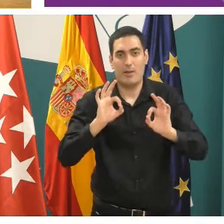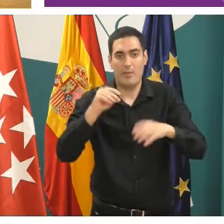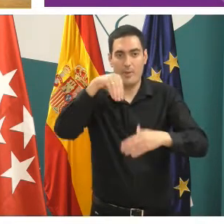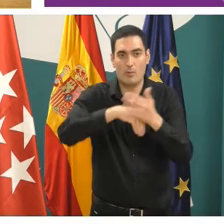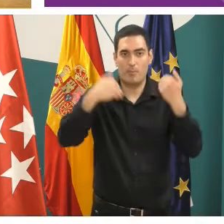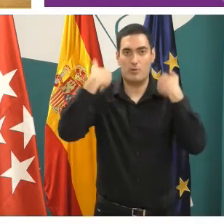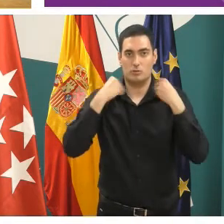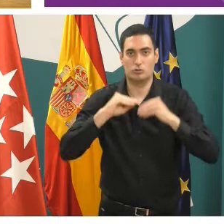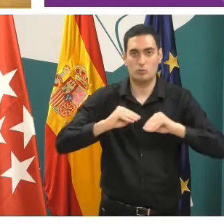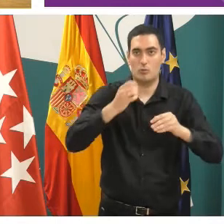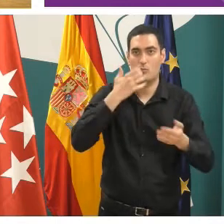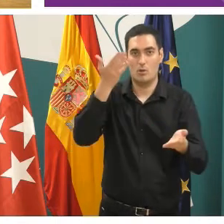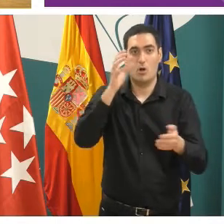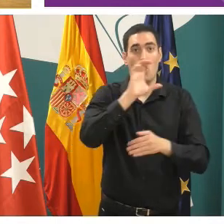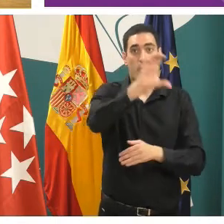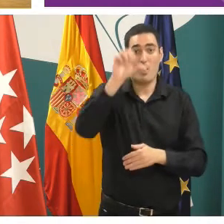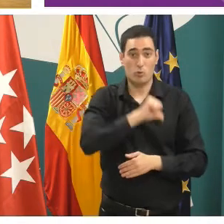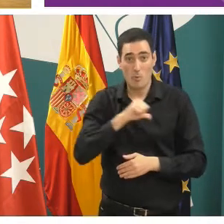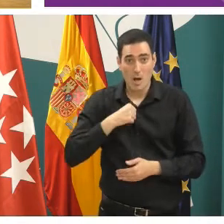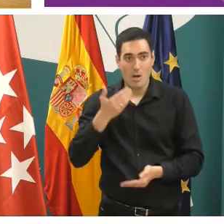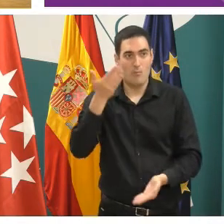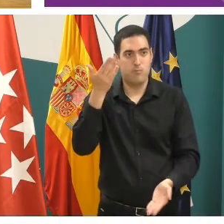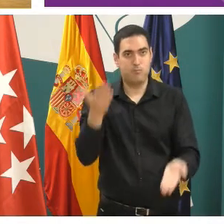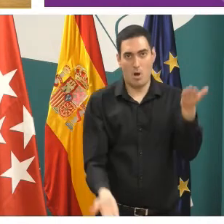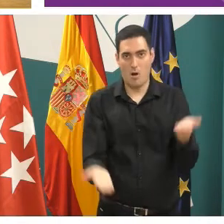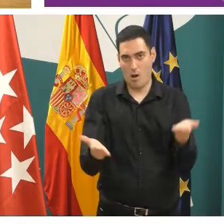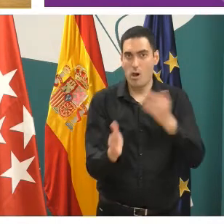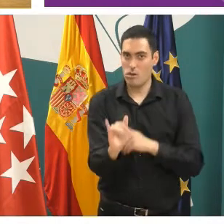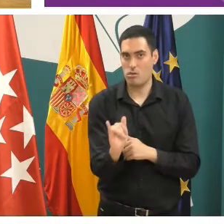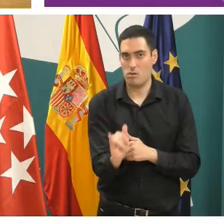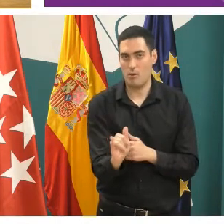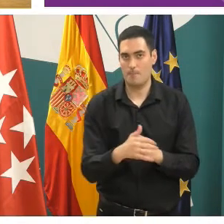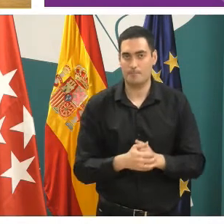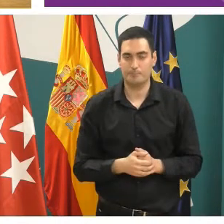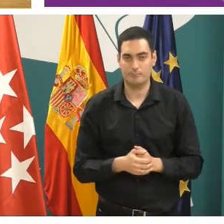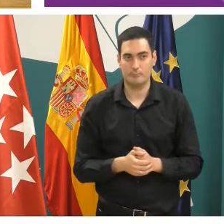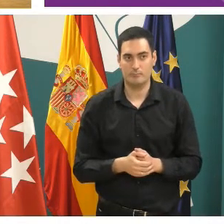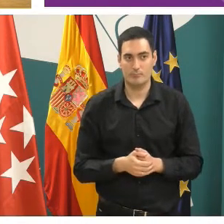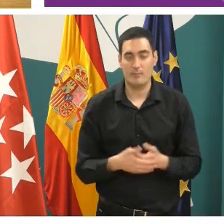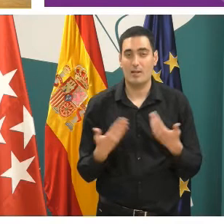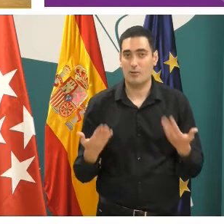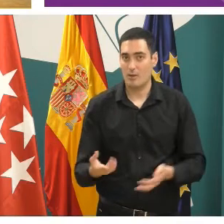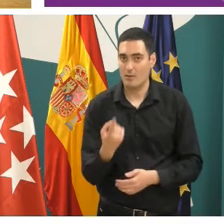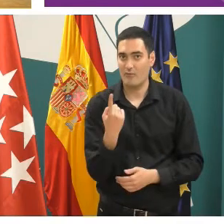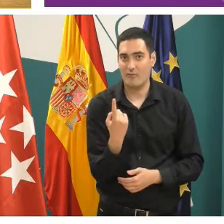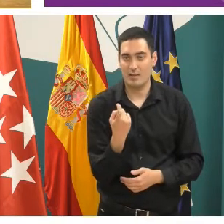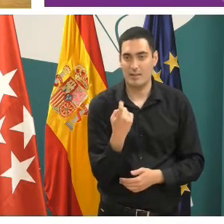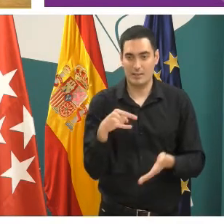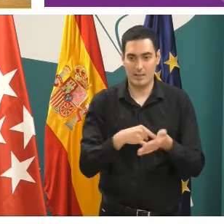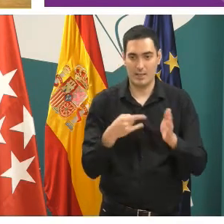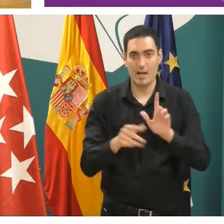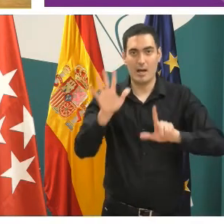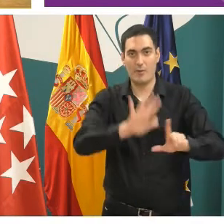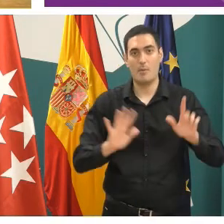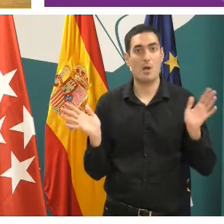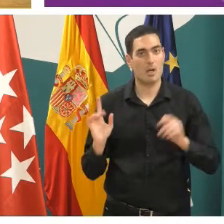competencias, que hay desigualdad entre las comunidades autónomas, esto es una realidad que vivimos, y por lo tanto se necesita también no solo tener una estrategia nacional, sino